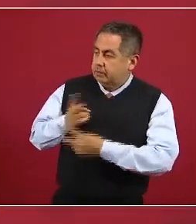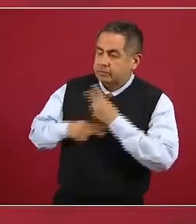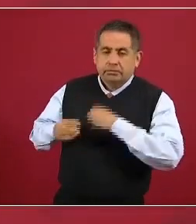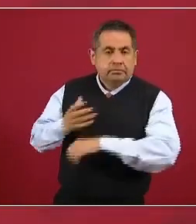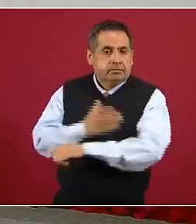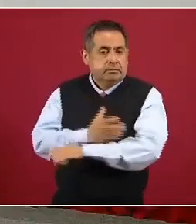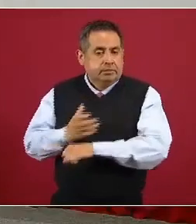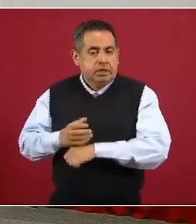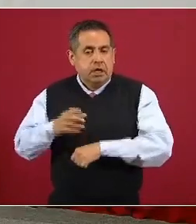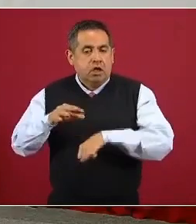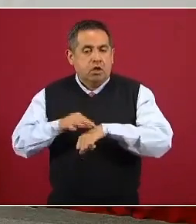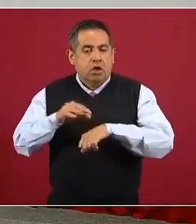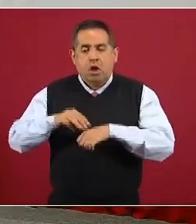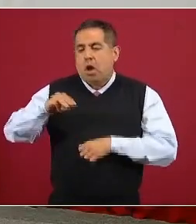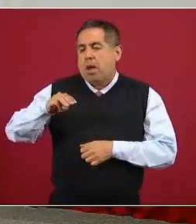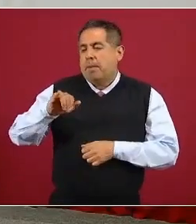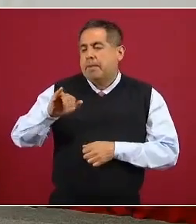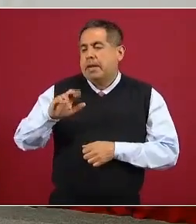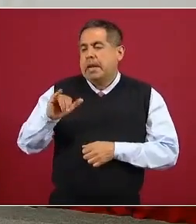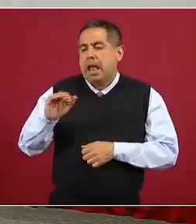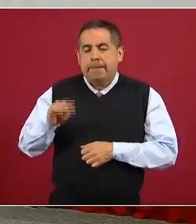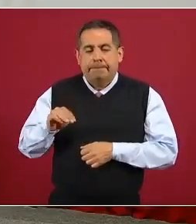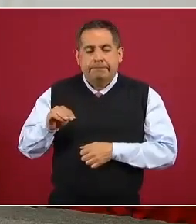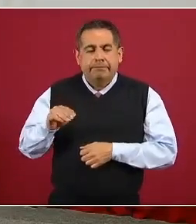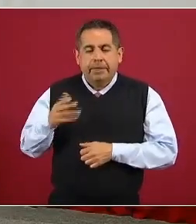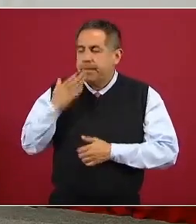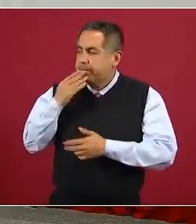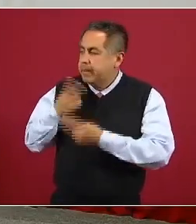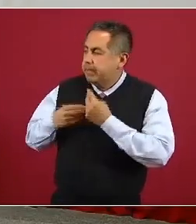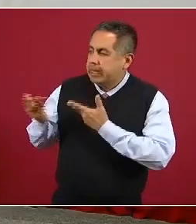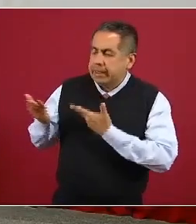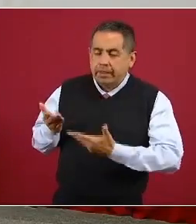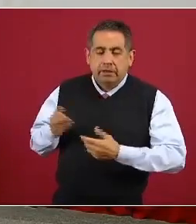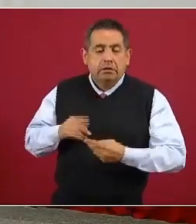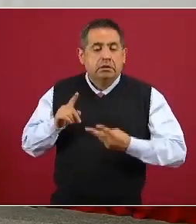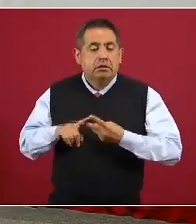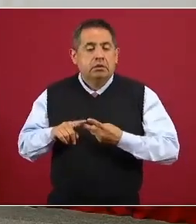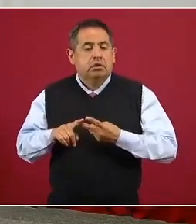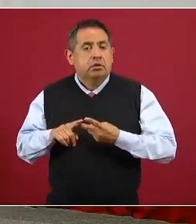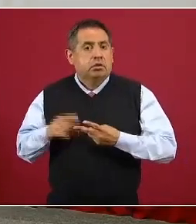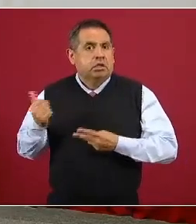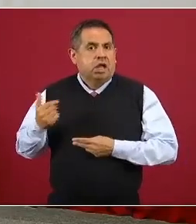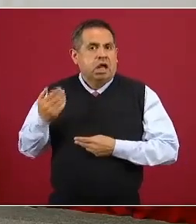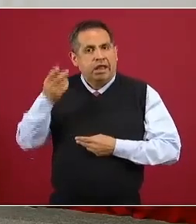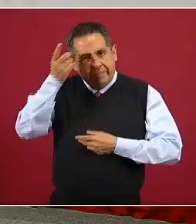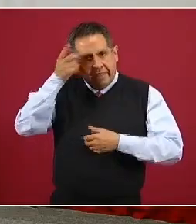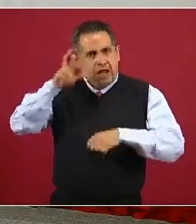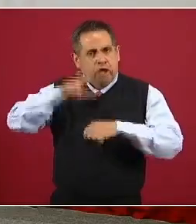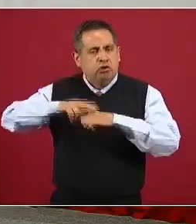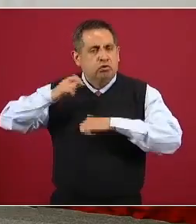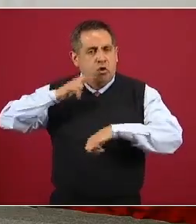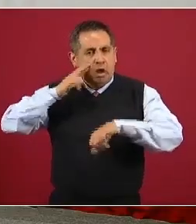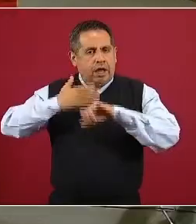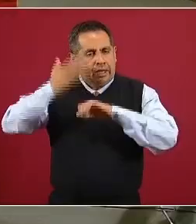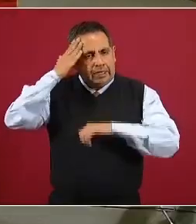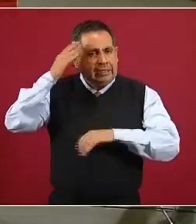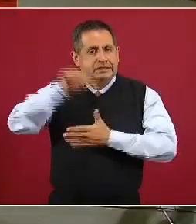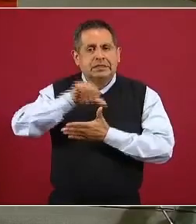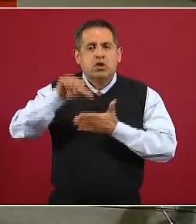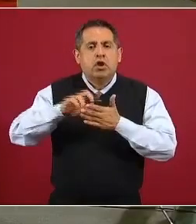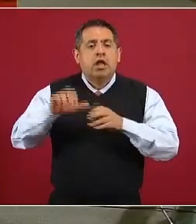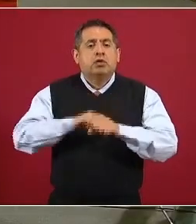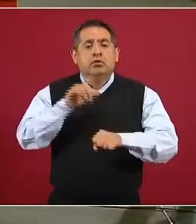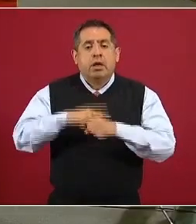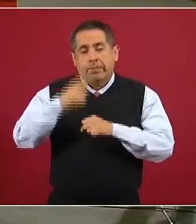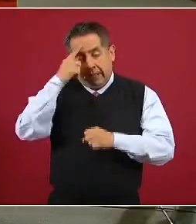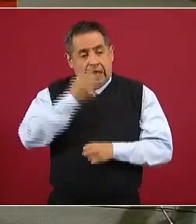con nosotros a la doctora Miriam Veras, a quien le damos la bienvenida. La doctora Veras es la directora general del Centro Nacional